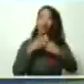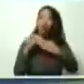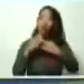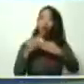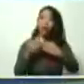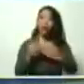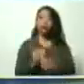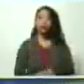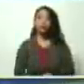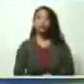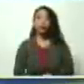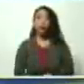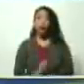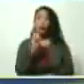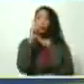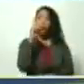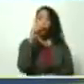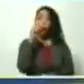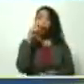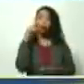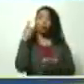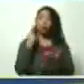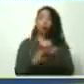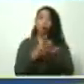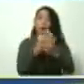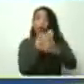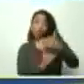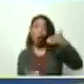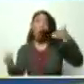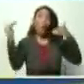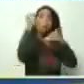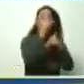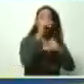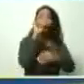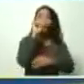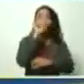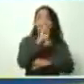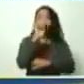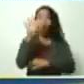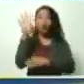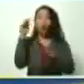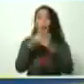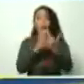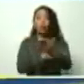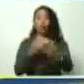de un monto superior de 24 mil millones de dólares o más